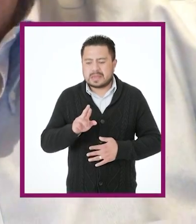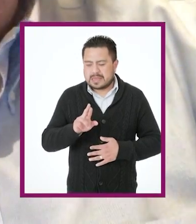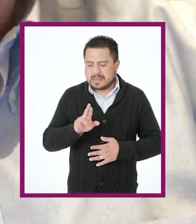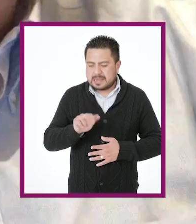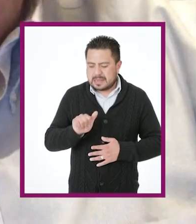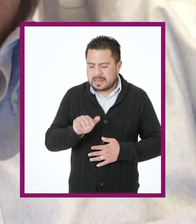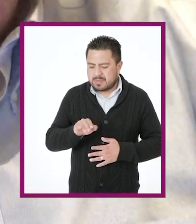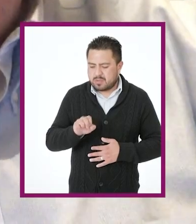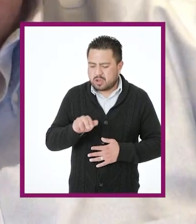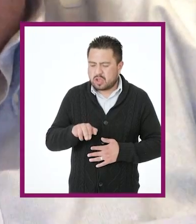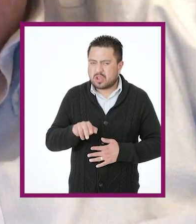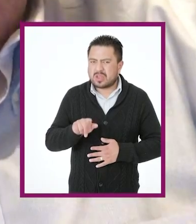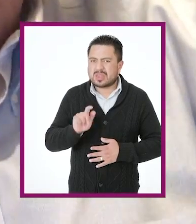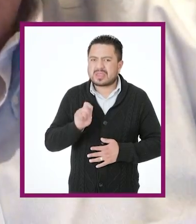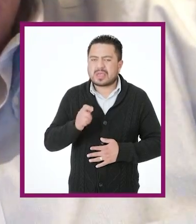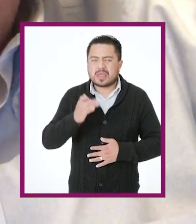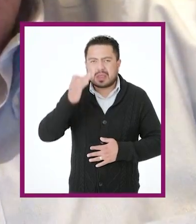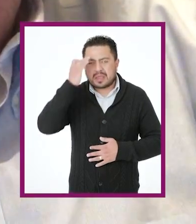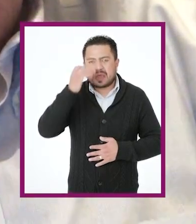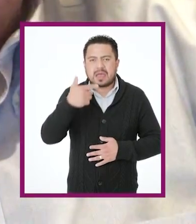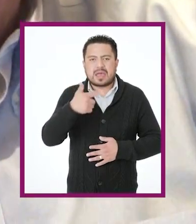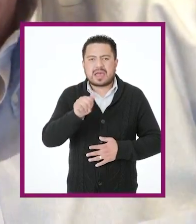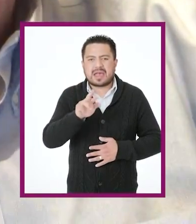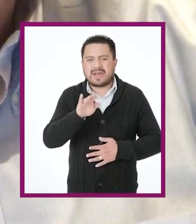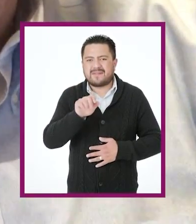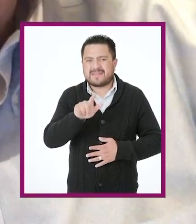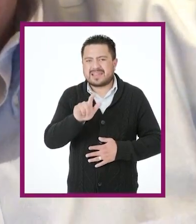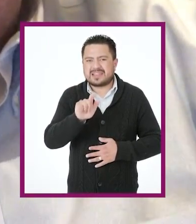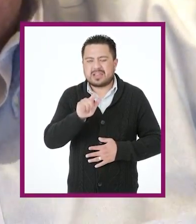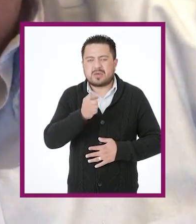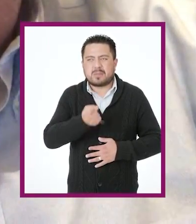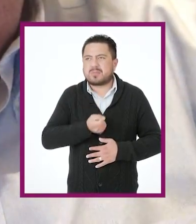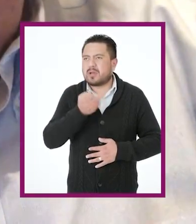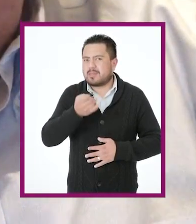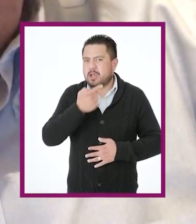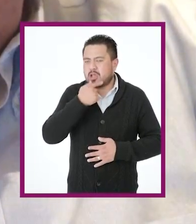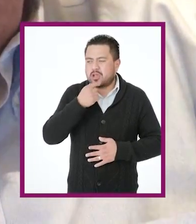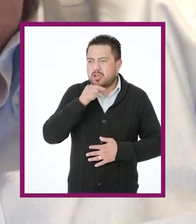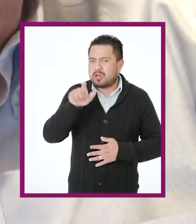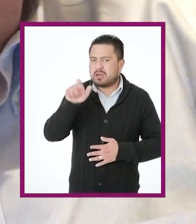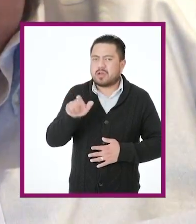El amor en los tiempos del cólera, de Gabriel García Márquez.